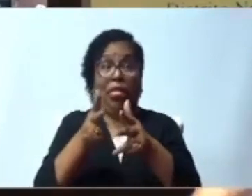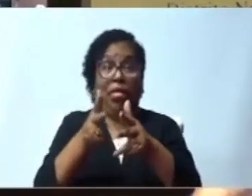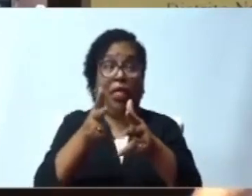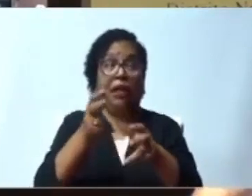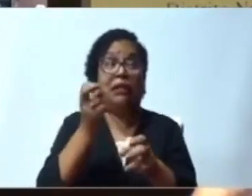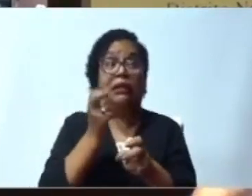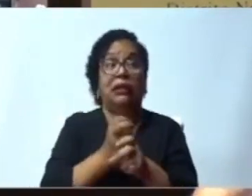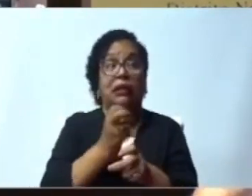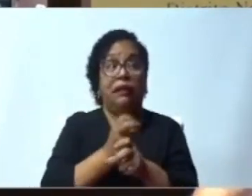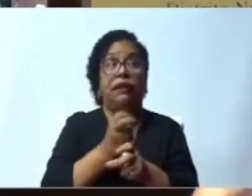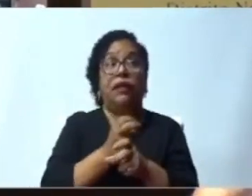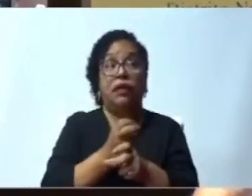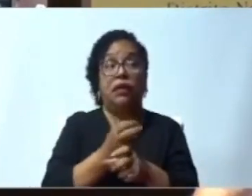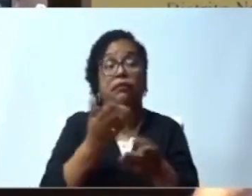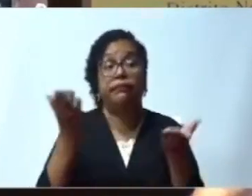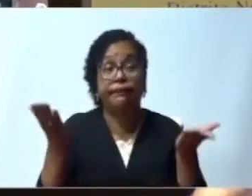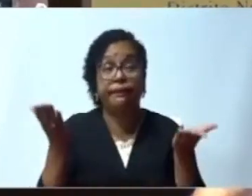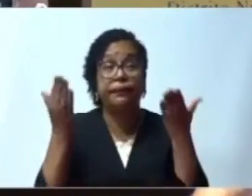se presenta esta resolución